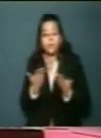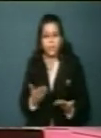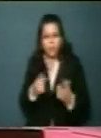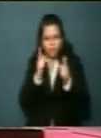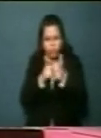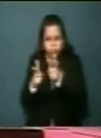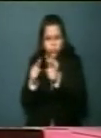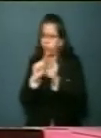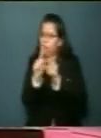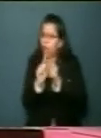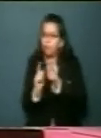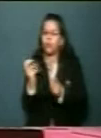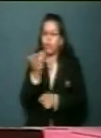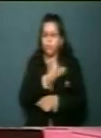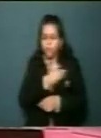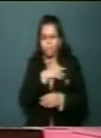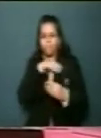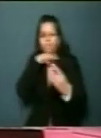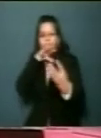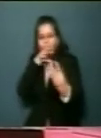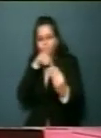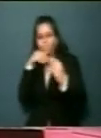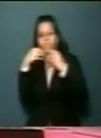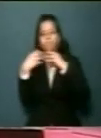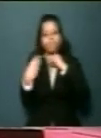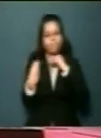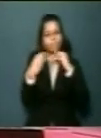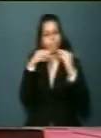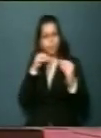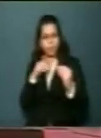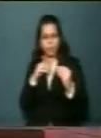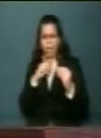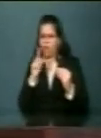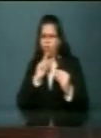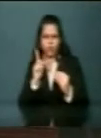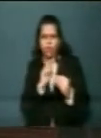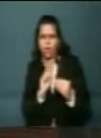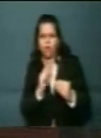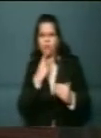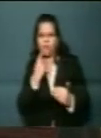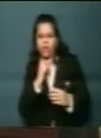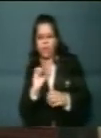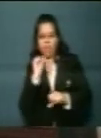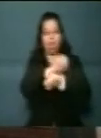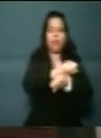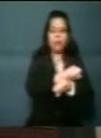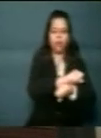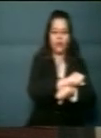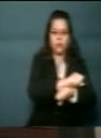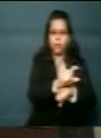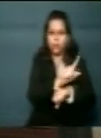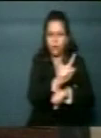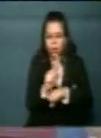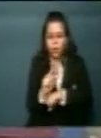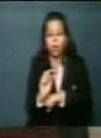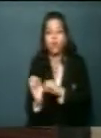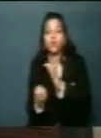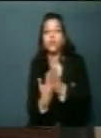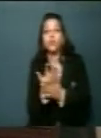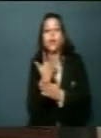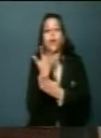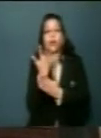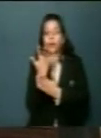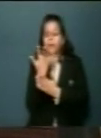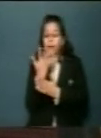No habiendo, pues, ni vencedores ni vencidos, La nueva andadura democrática que iniciamos